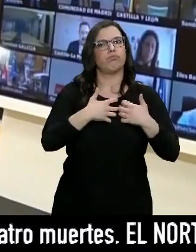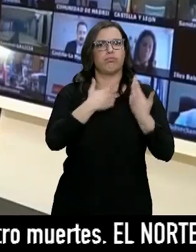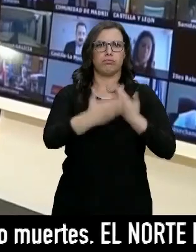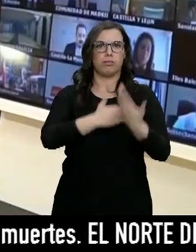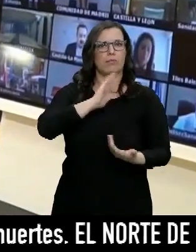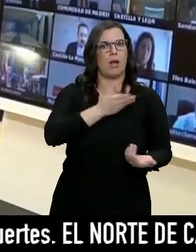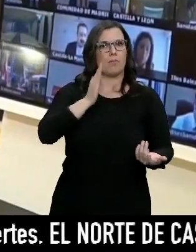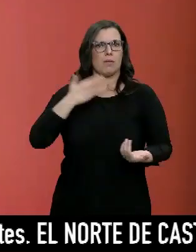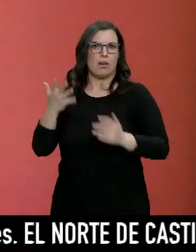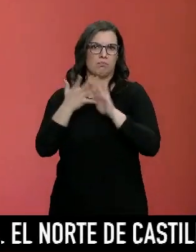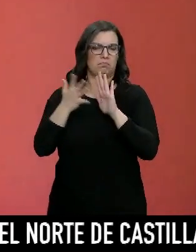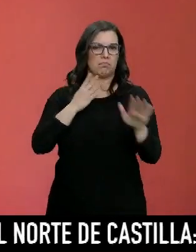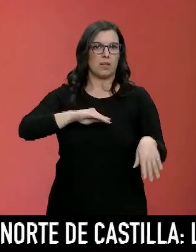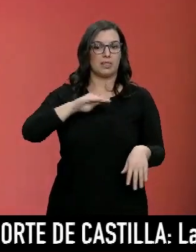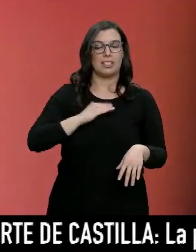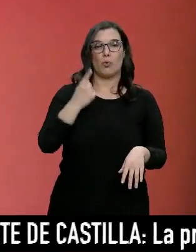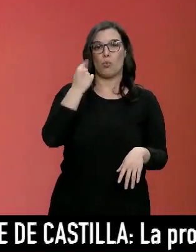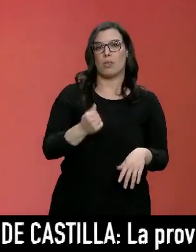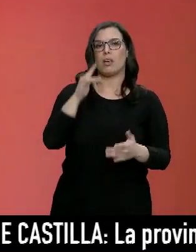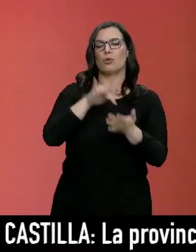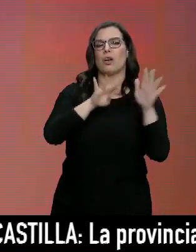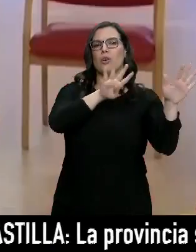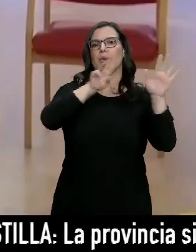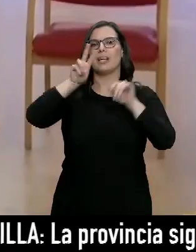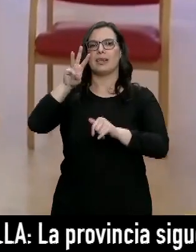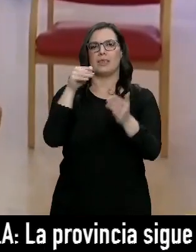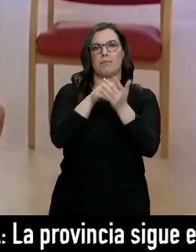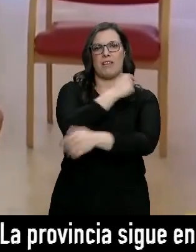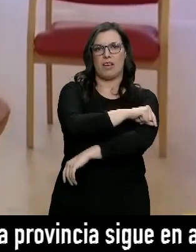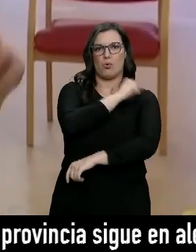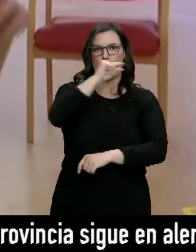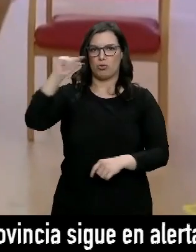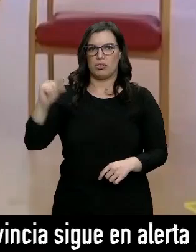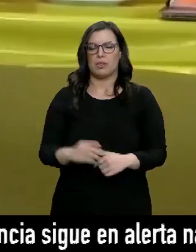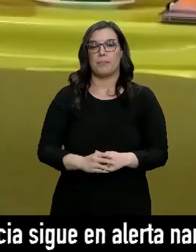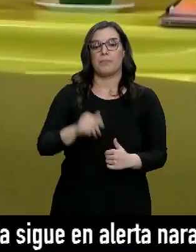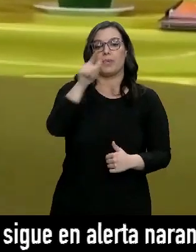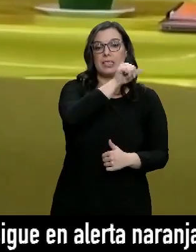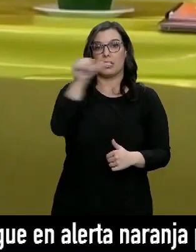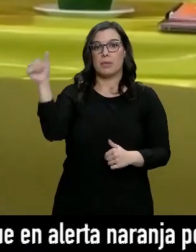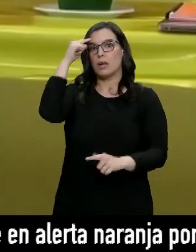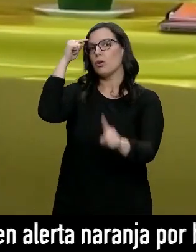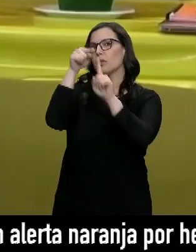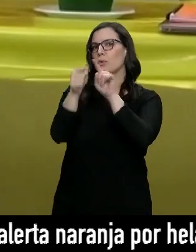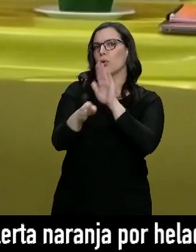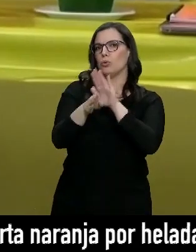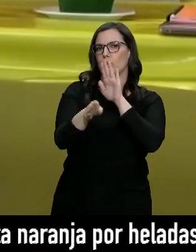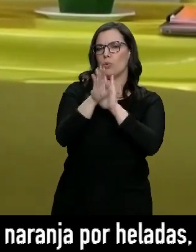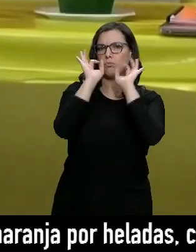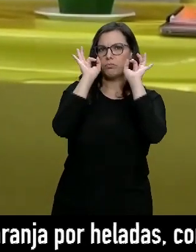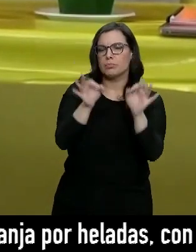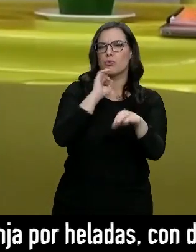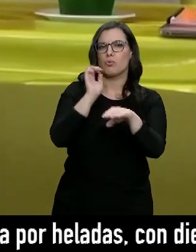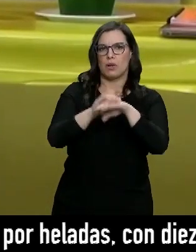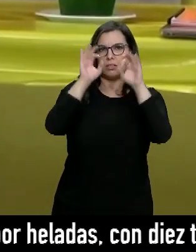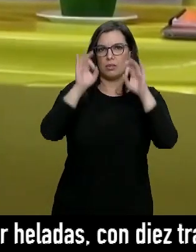En las últimas 24 horas se han administrado 93.000 dosis. Esta semana el objetivo sigue siendo, y se va a cumplir,